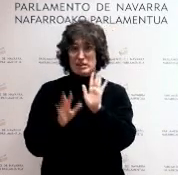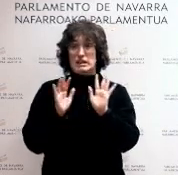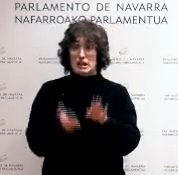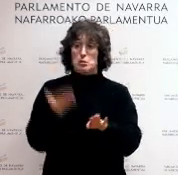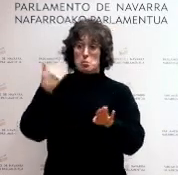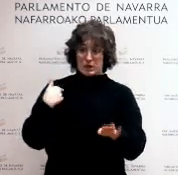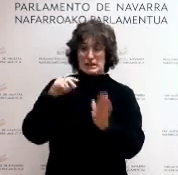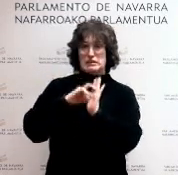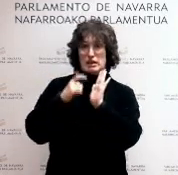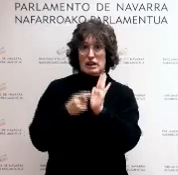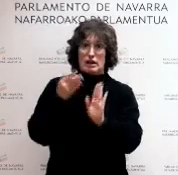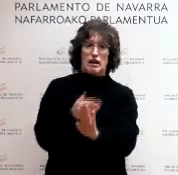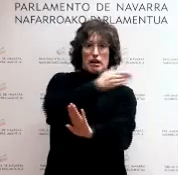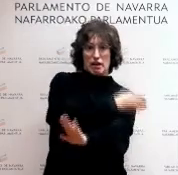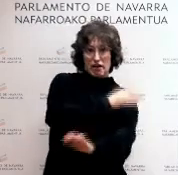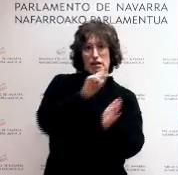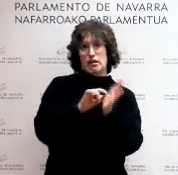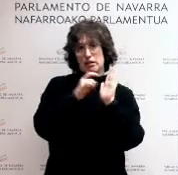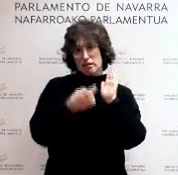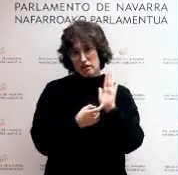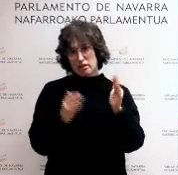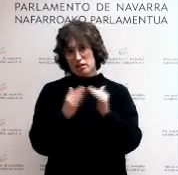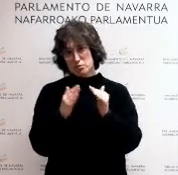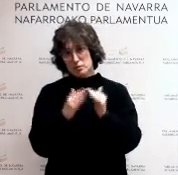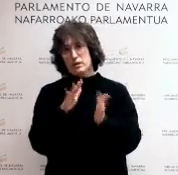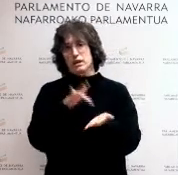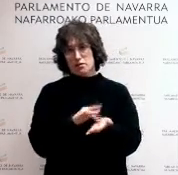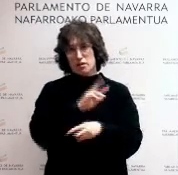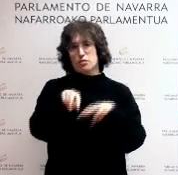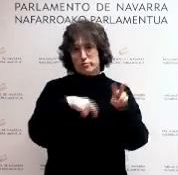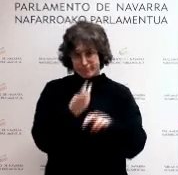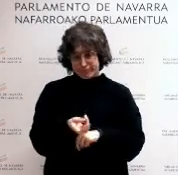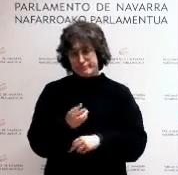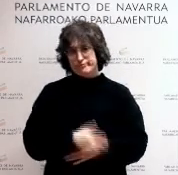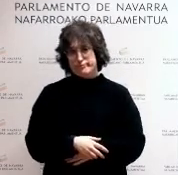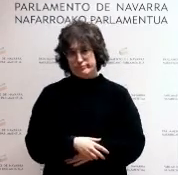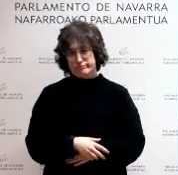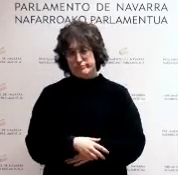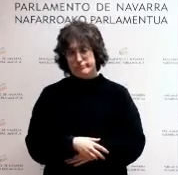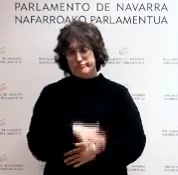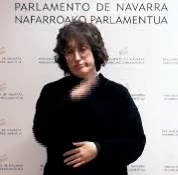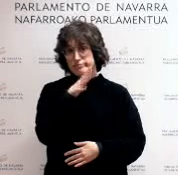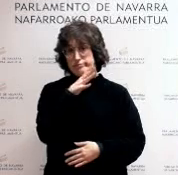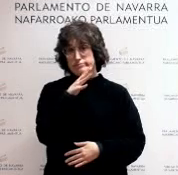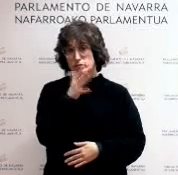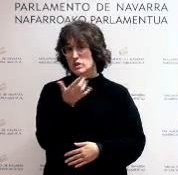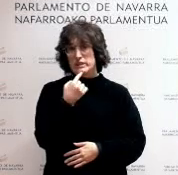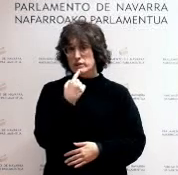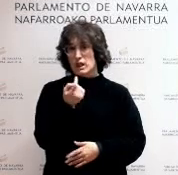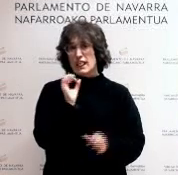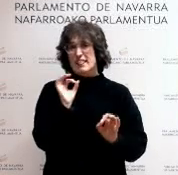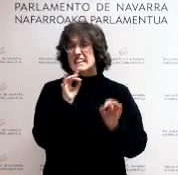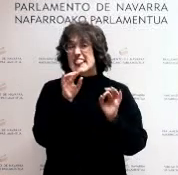Ley Foral de Vivienda y otras disposiciones legales. Y la motivación de esta proposición es corregir